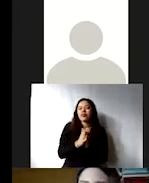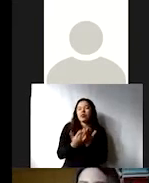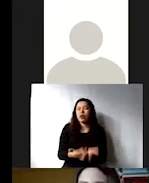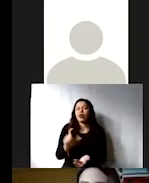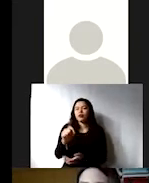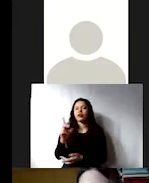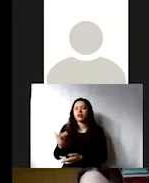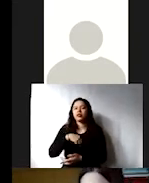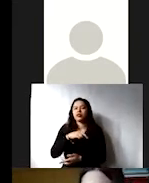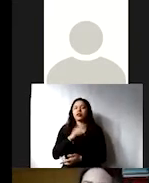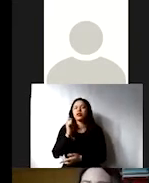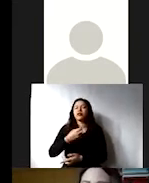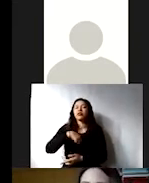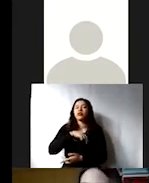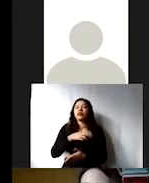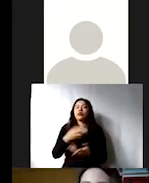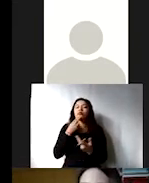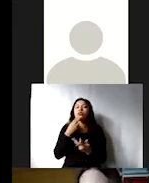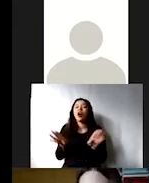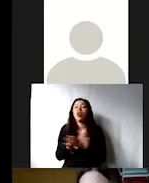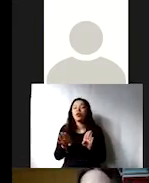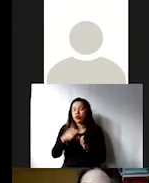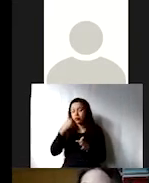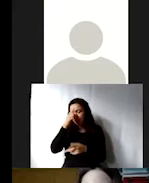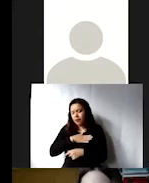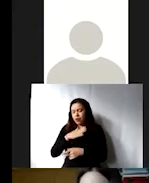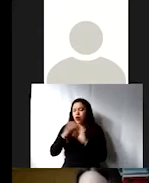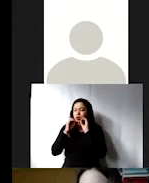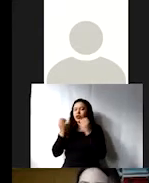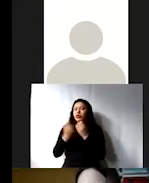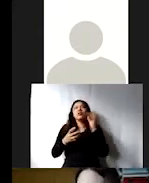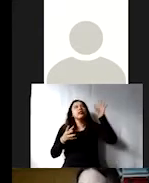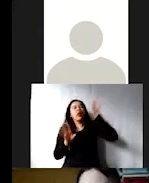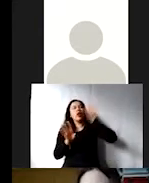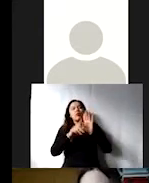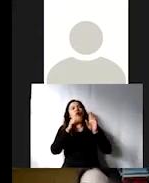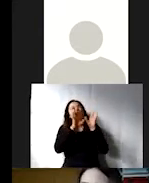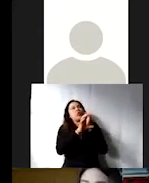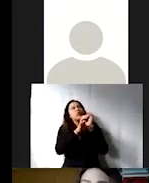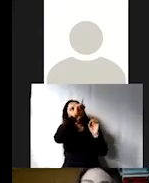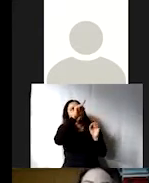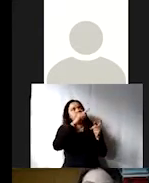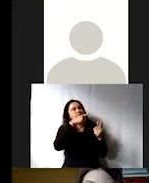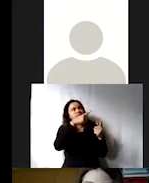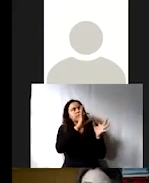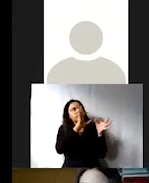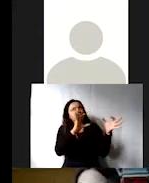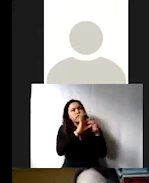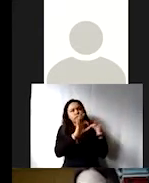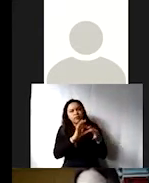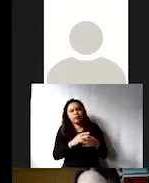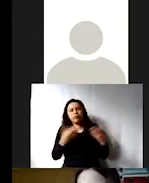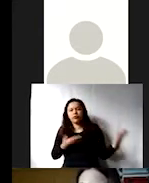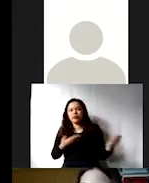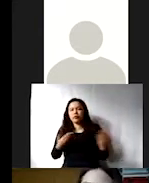estamos aterrizando en mi organización? Para eso, los pasos esenciales: identificar cuáles ODS